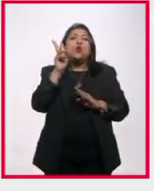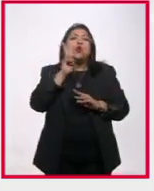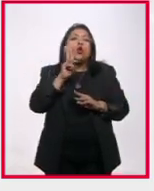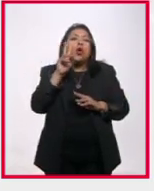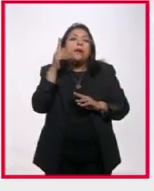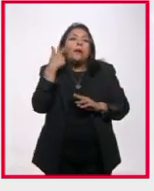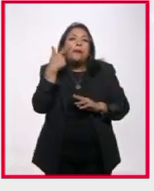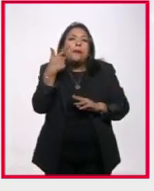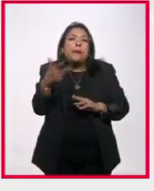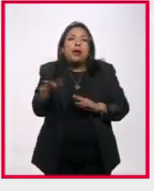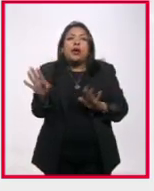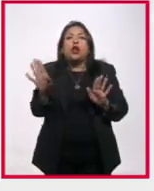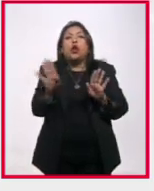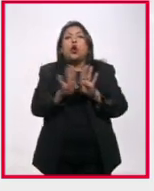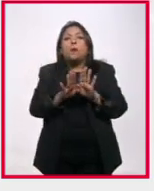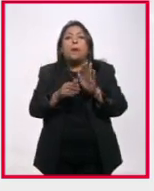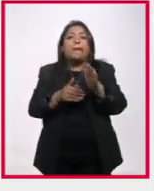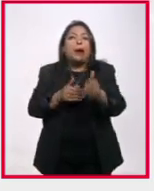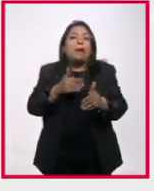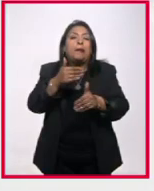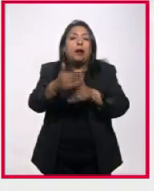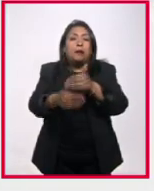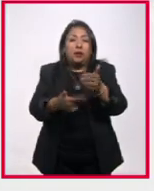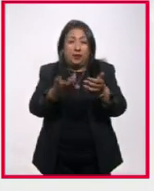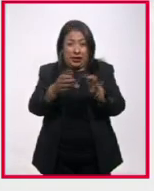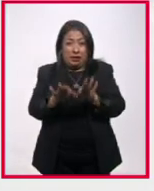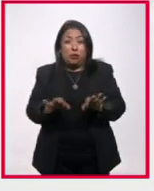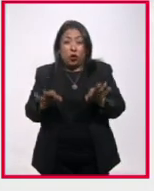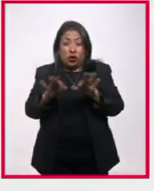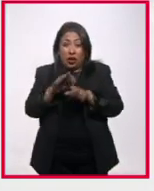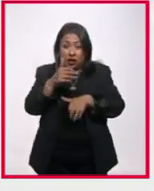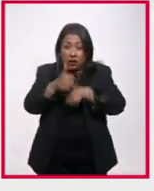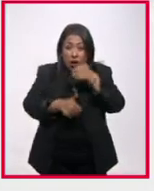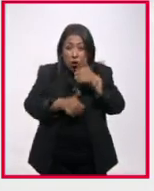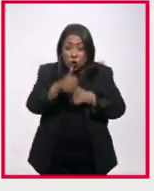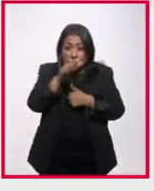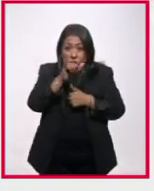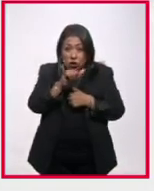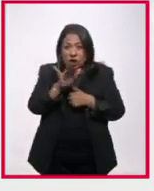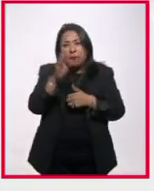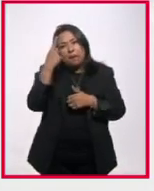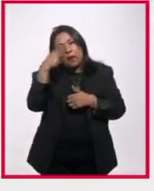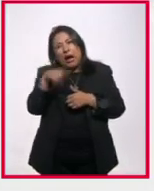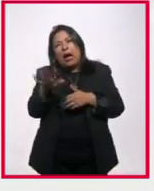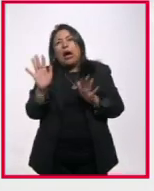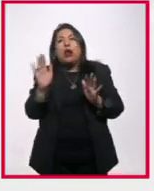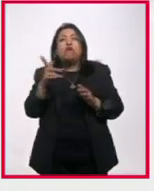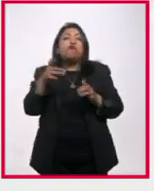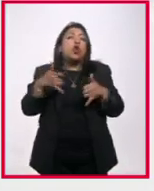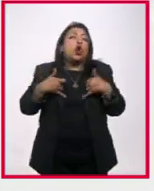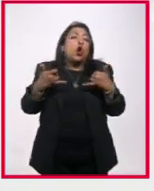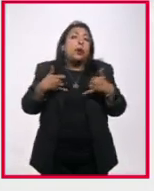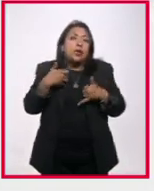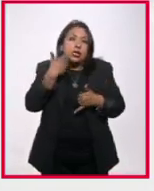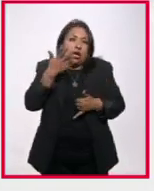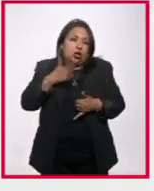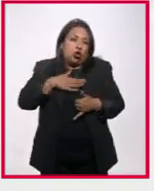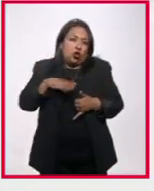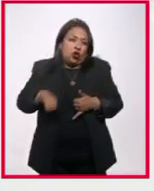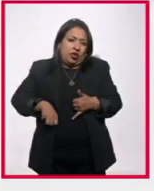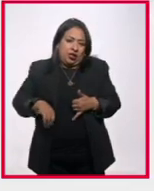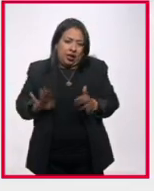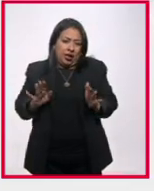ver qué tanto podía hacer. ¿Es importante los concursos para a lo mejor algún joven que esté interesado